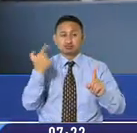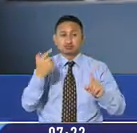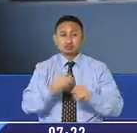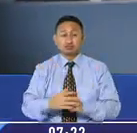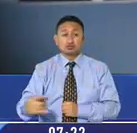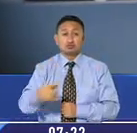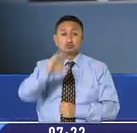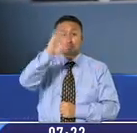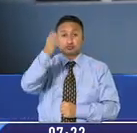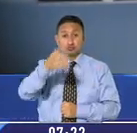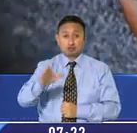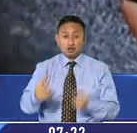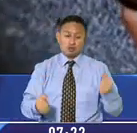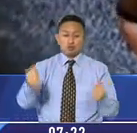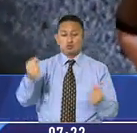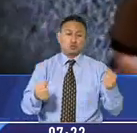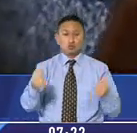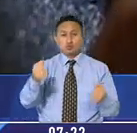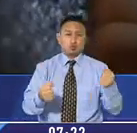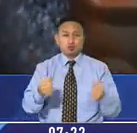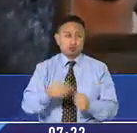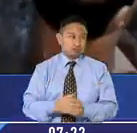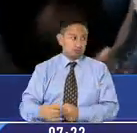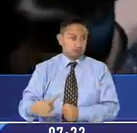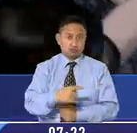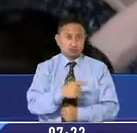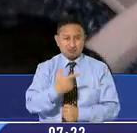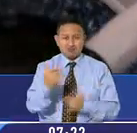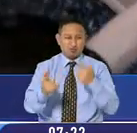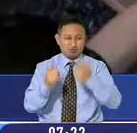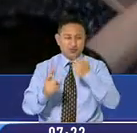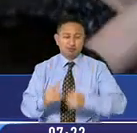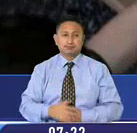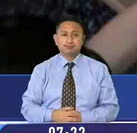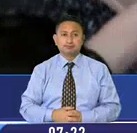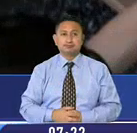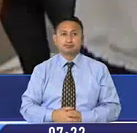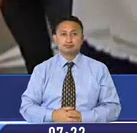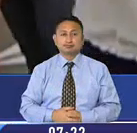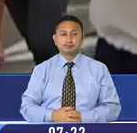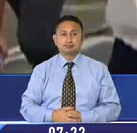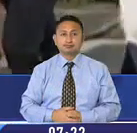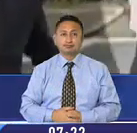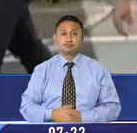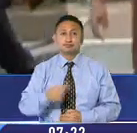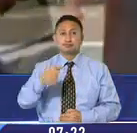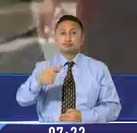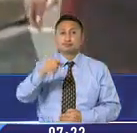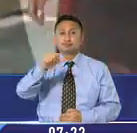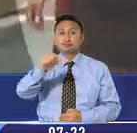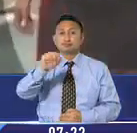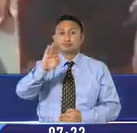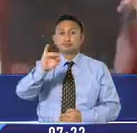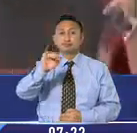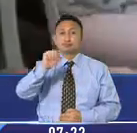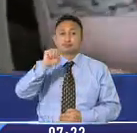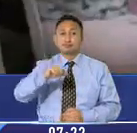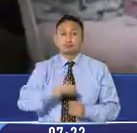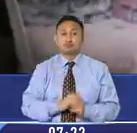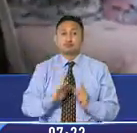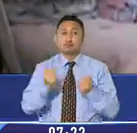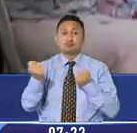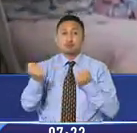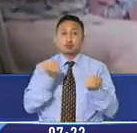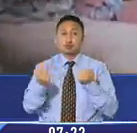camioneta por la vía perimetral después de haber cumplido una jornada más de trabajo. Gavis Moreno instauró medidas de control que